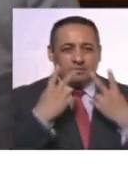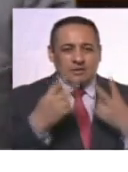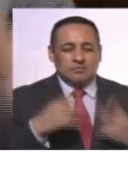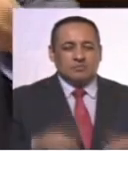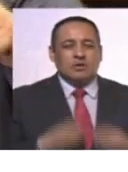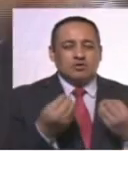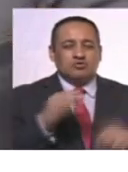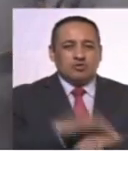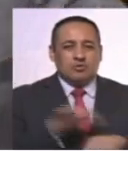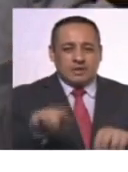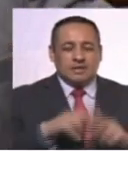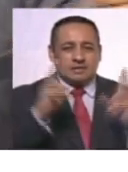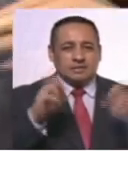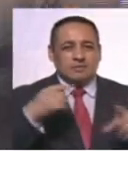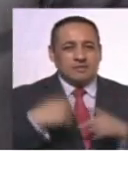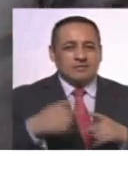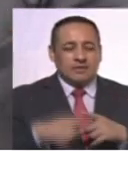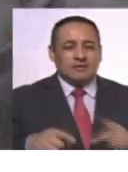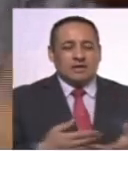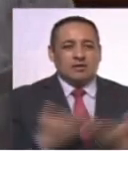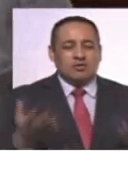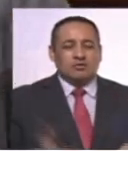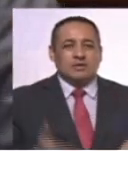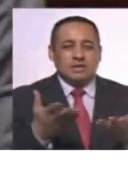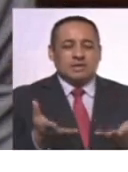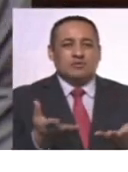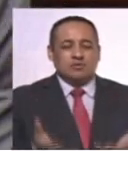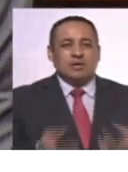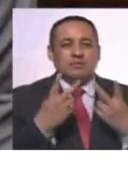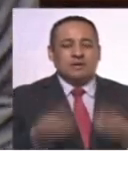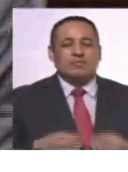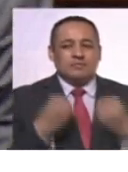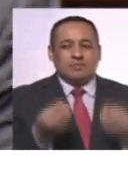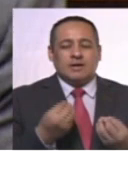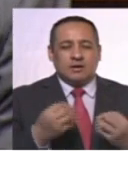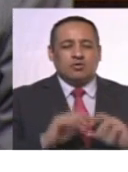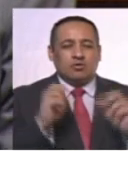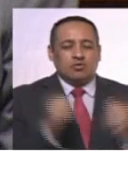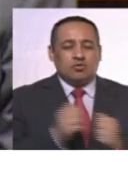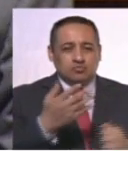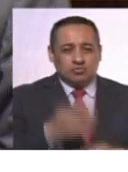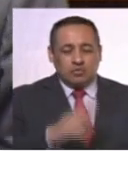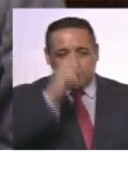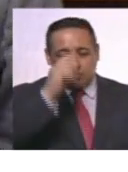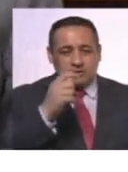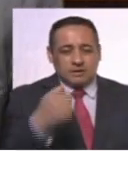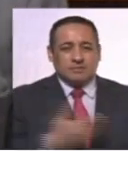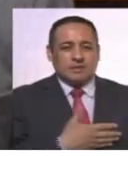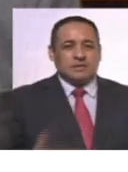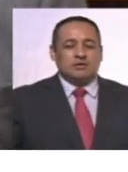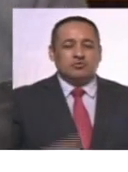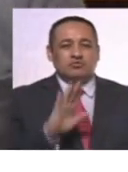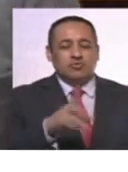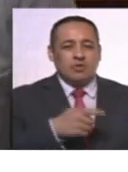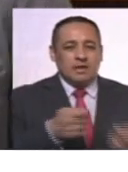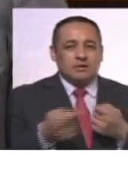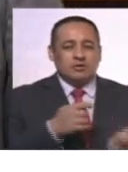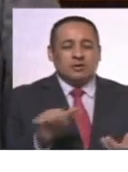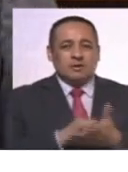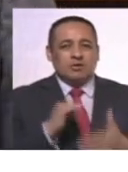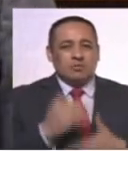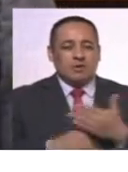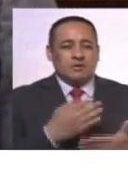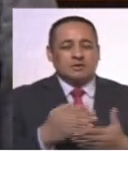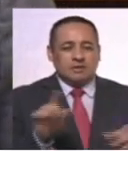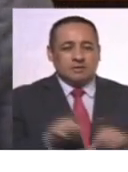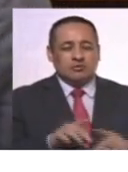PRONIET sobre este y otros casos más que llevaré a PRONIET para que con su anuencia, señora ministra, en su gestión, podamos ir avanzando